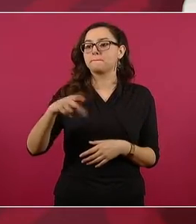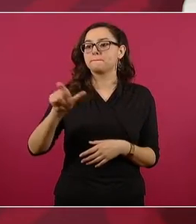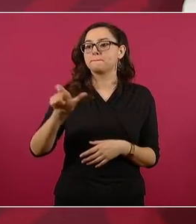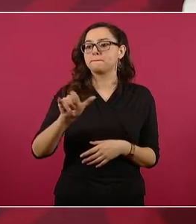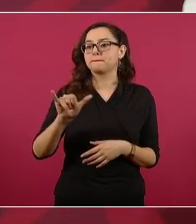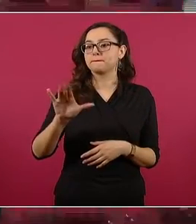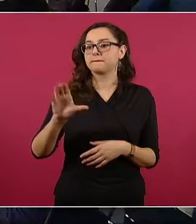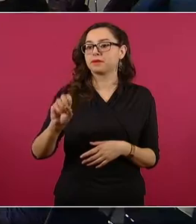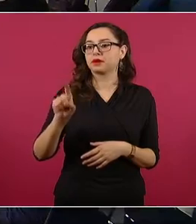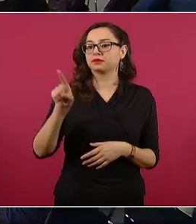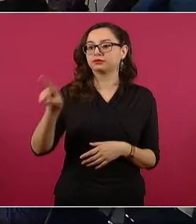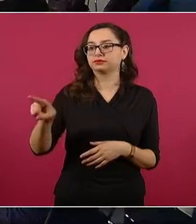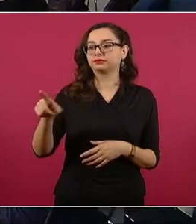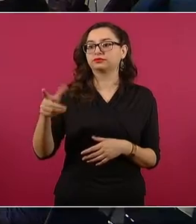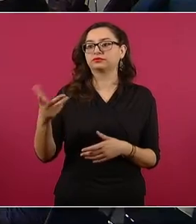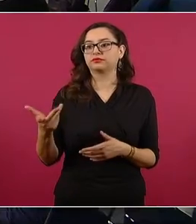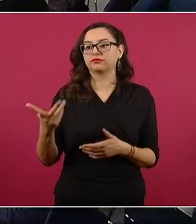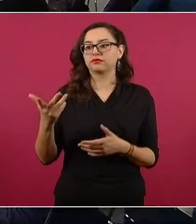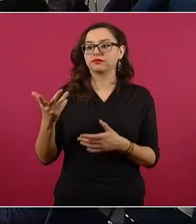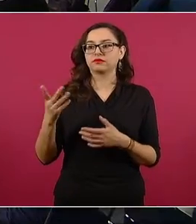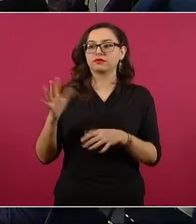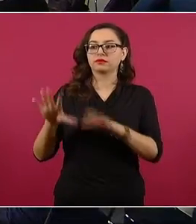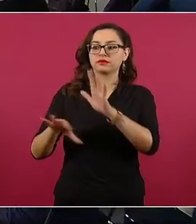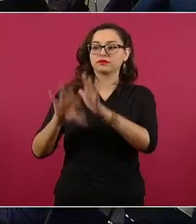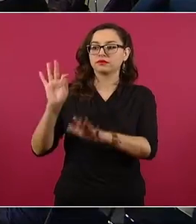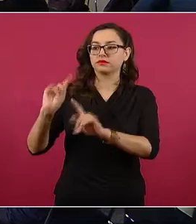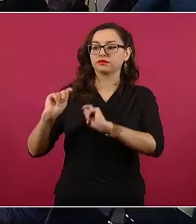O sea, tiene que haber pasado por un banco.